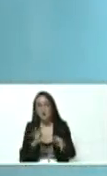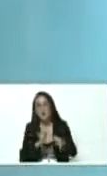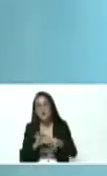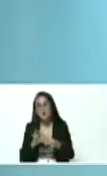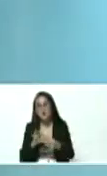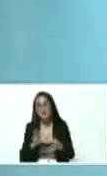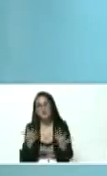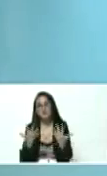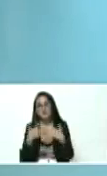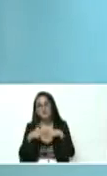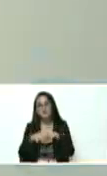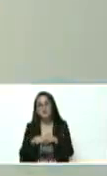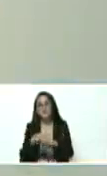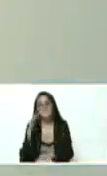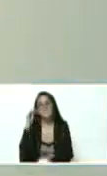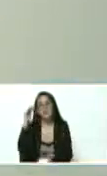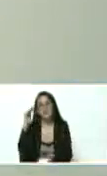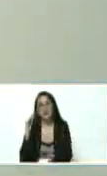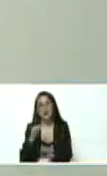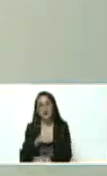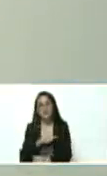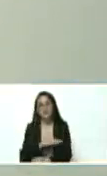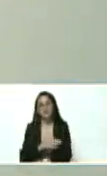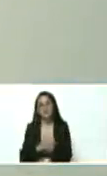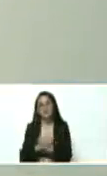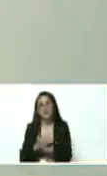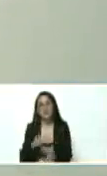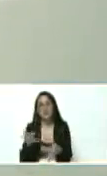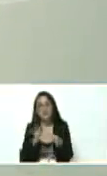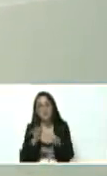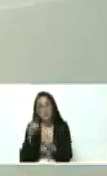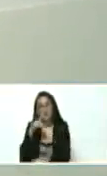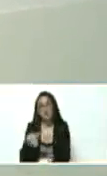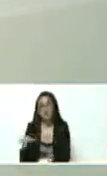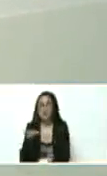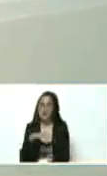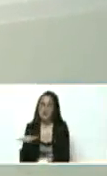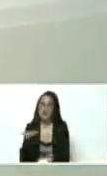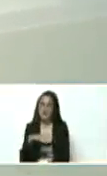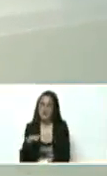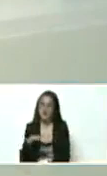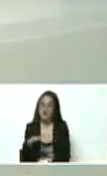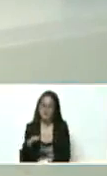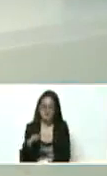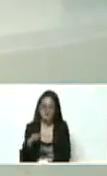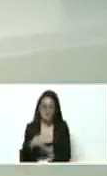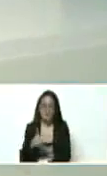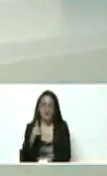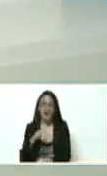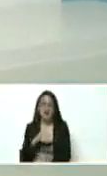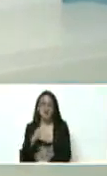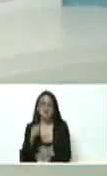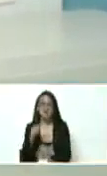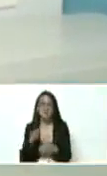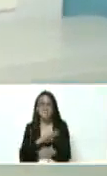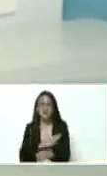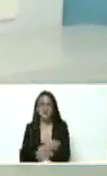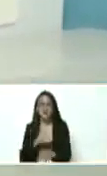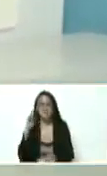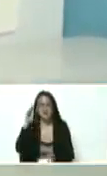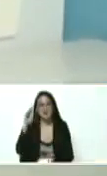la fusión cívico-militar, con la unión del pueblo, del poder popular y la unión del poder militar,